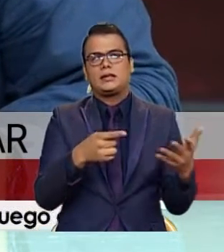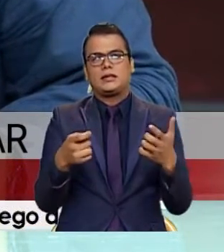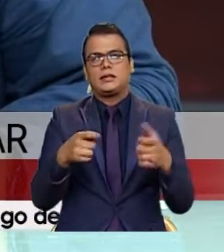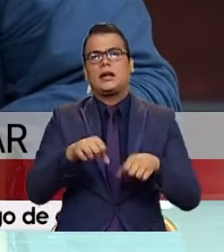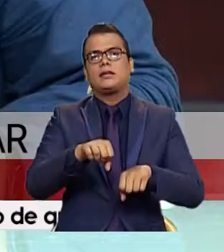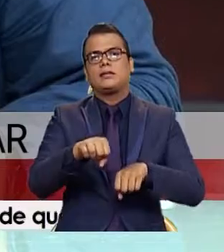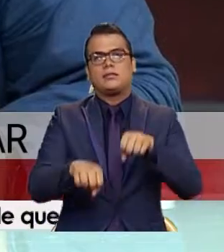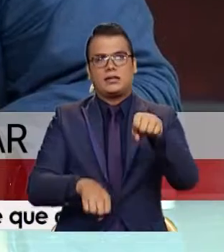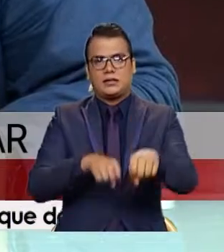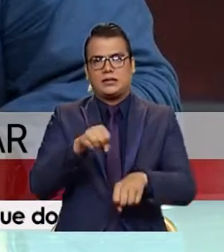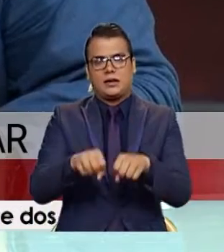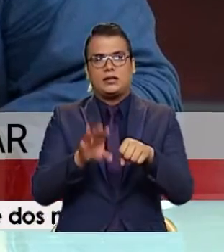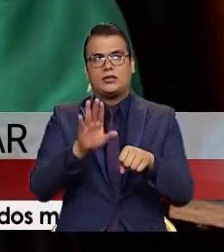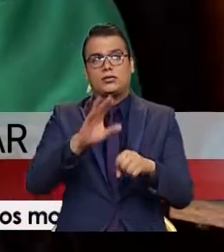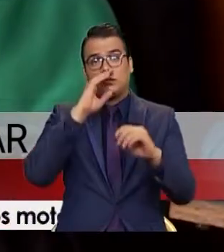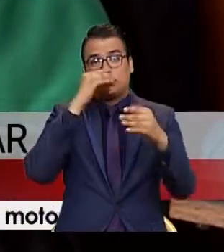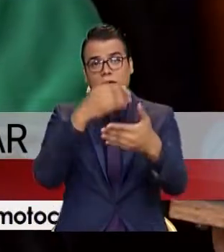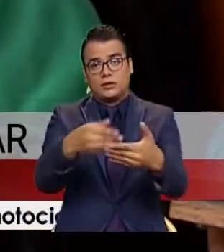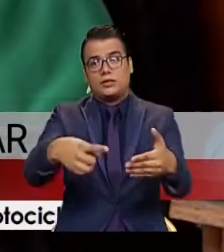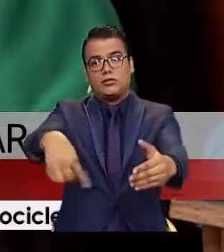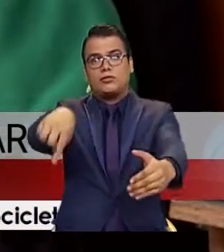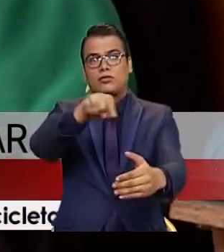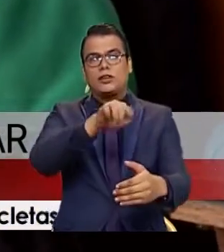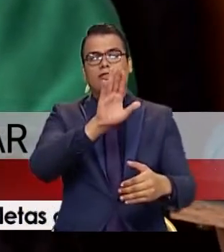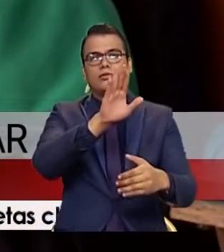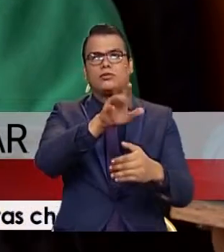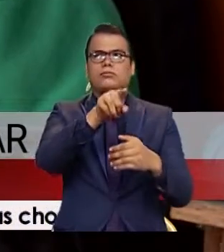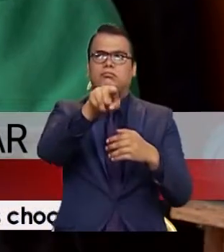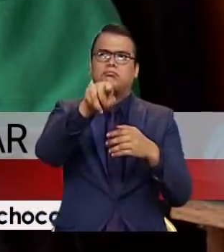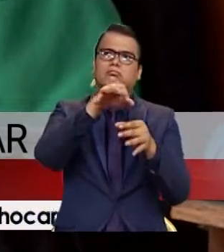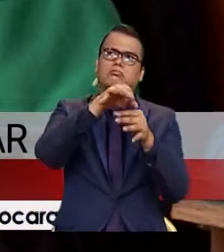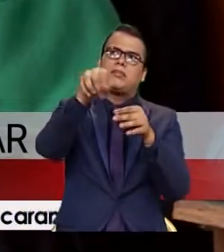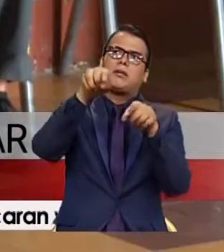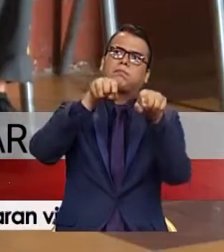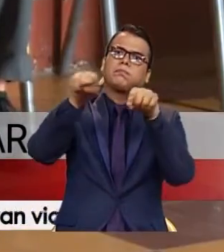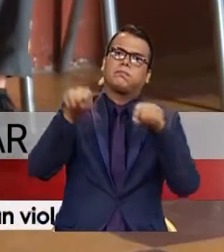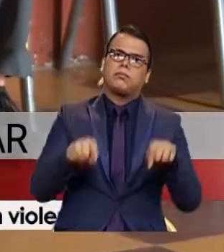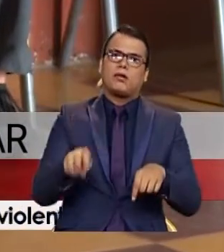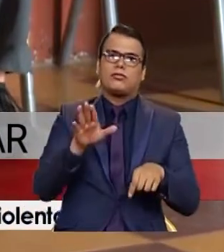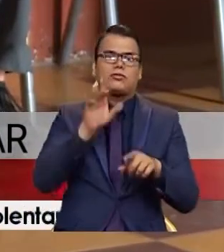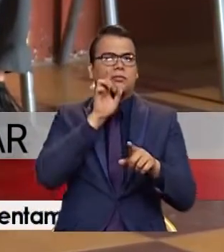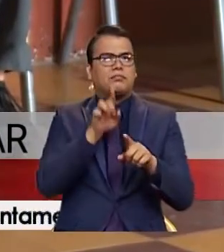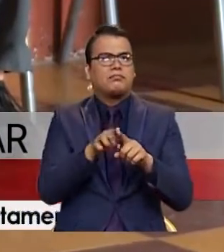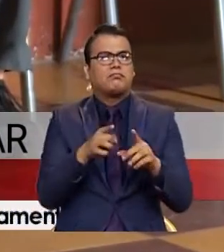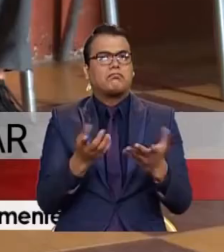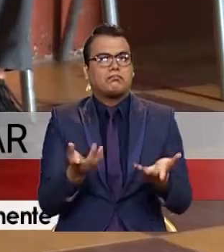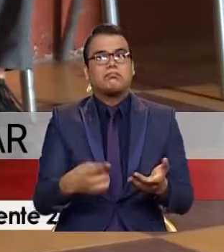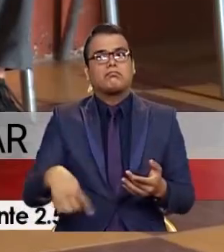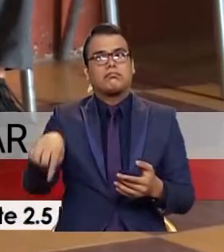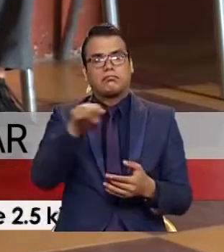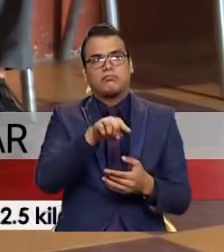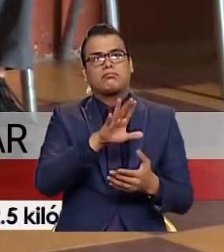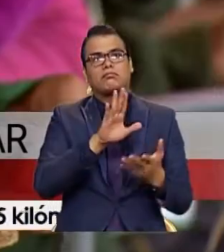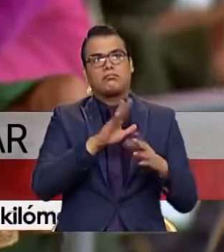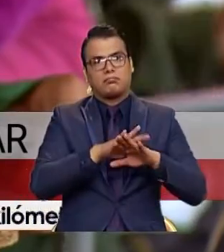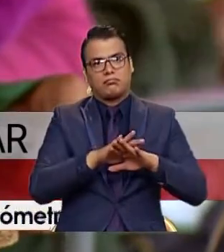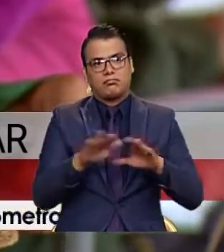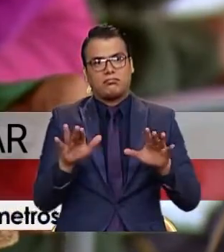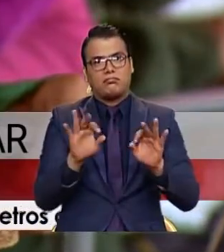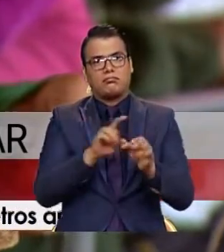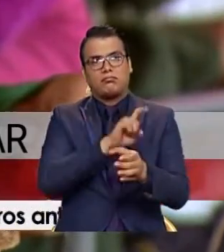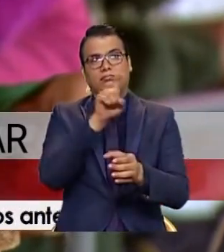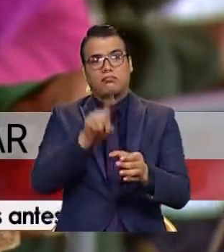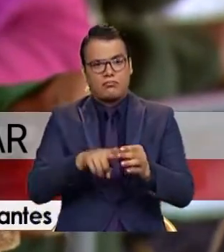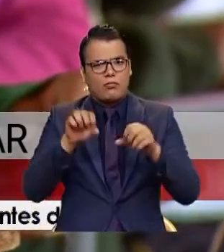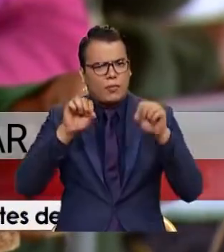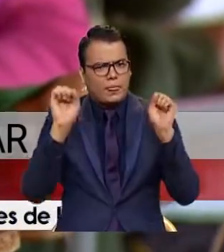bicicletas a niños que están ubicados en zonas dispersas para garantizar que ellos puedan llegar más tranquilidad que uno de esos niños